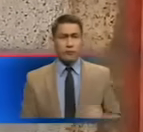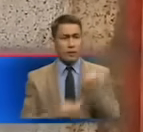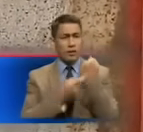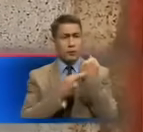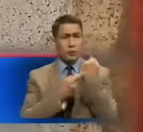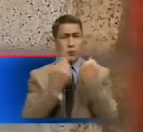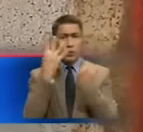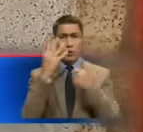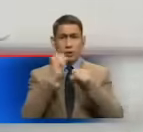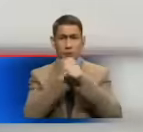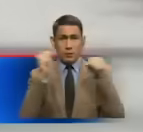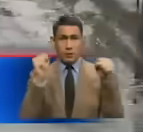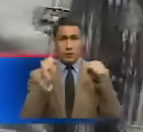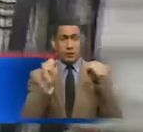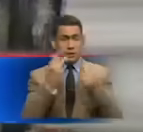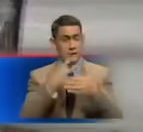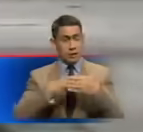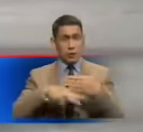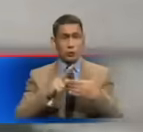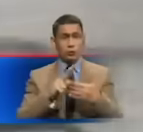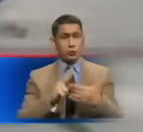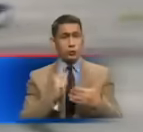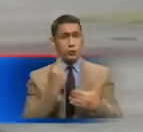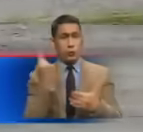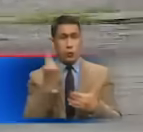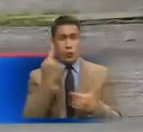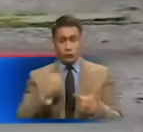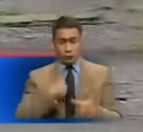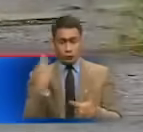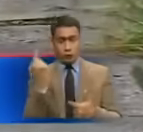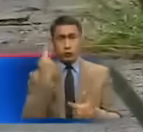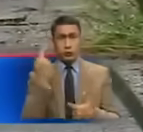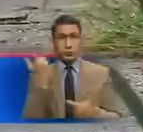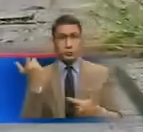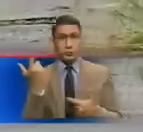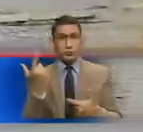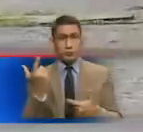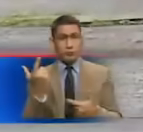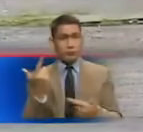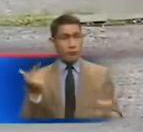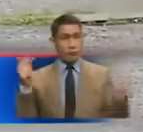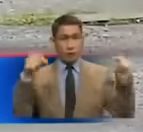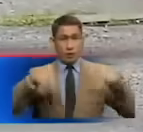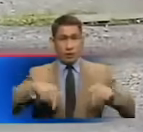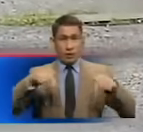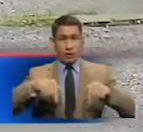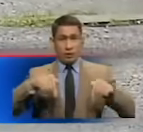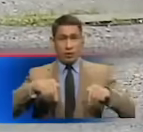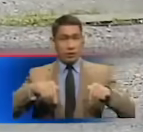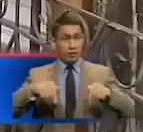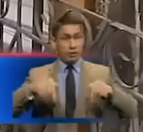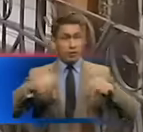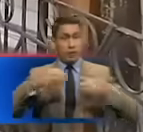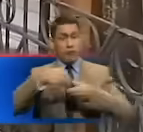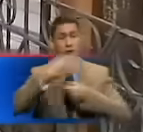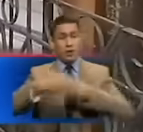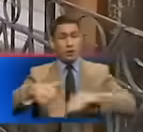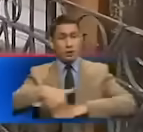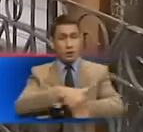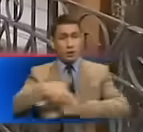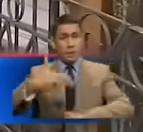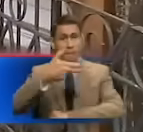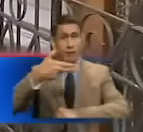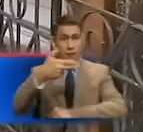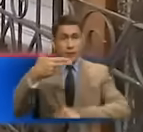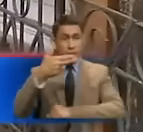mañana. Yo estaba con mis hijos aquí sola. Imagínense, mi casa no es seguro. Aquí una balacera que se formó como ametrallador. Aquí están las balas,